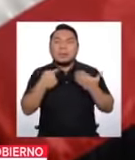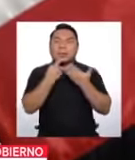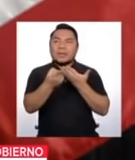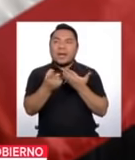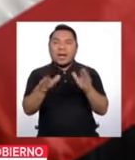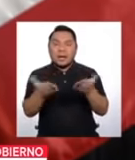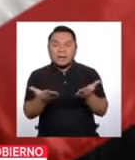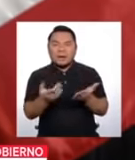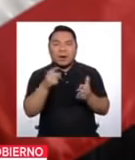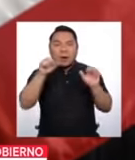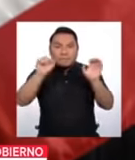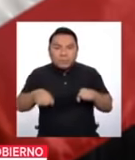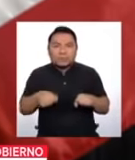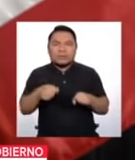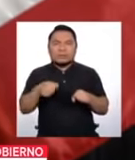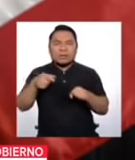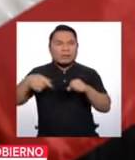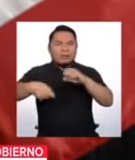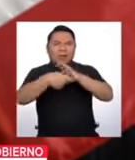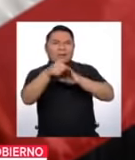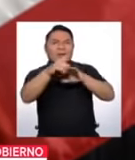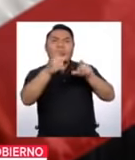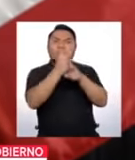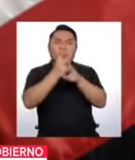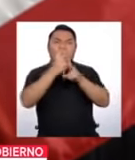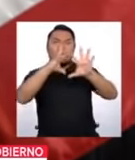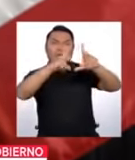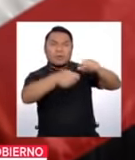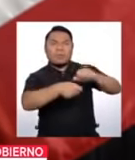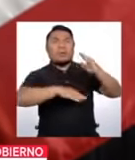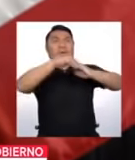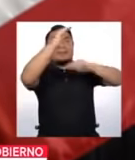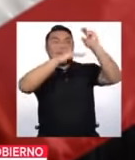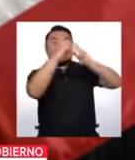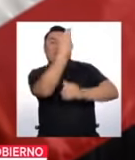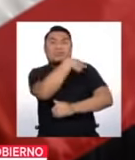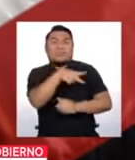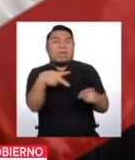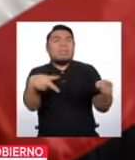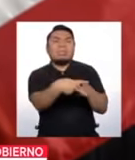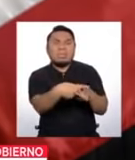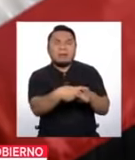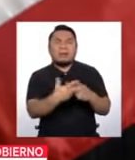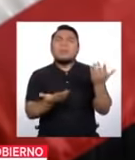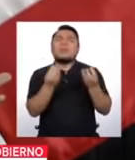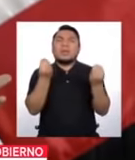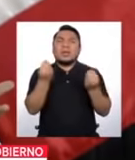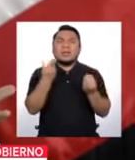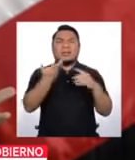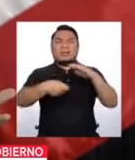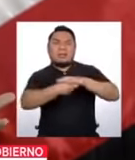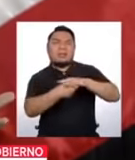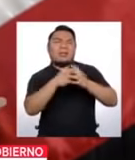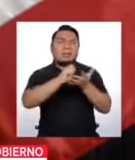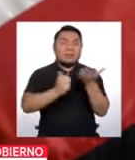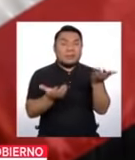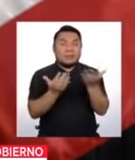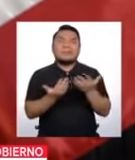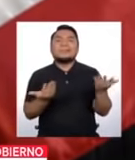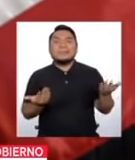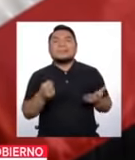habido una posible corrupción en esta construcción de este hospital. Este es un mal endémico de nuestro